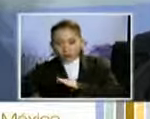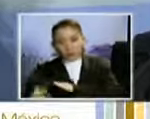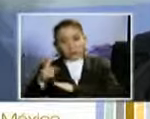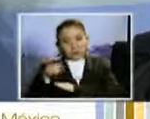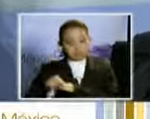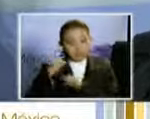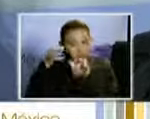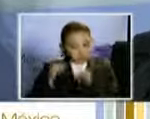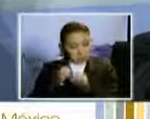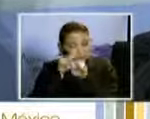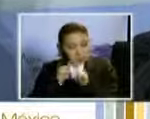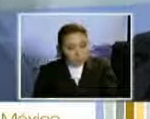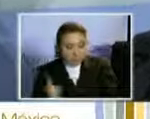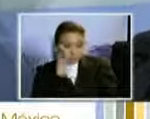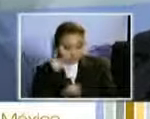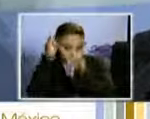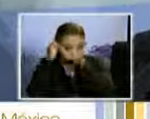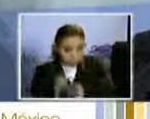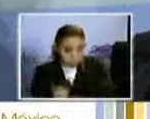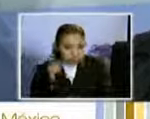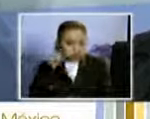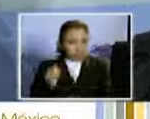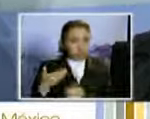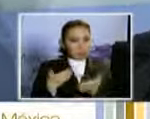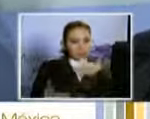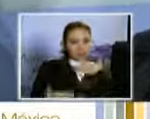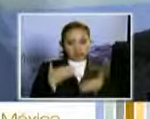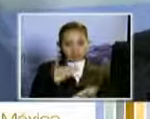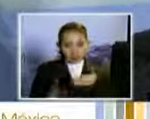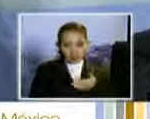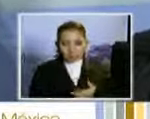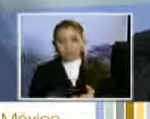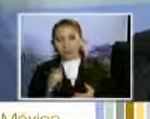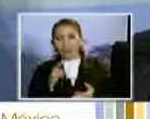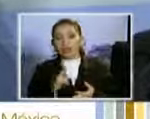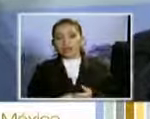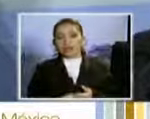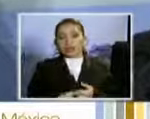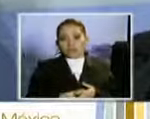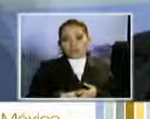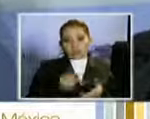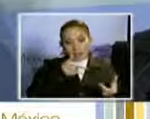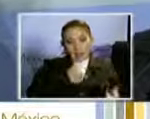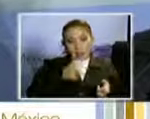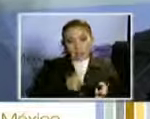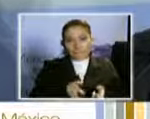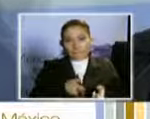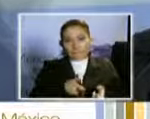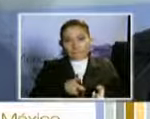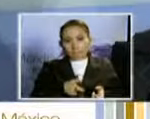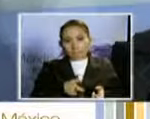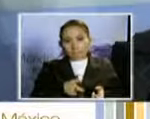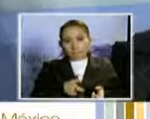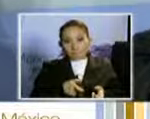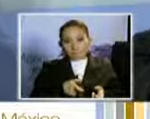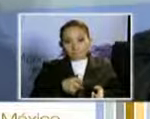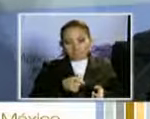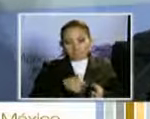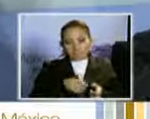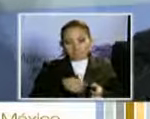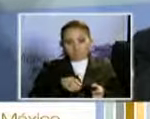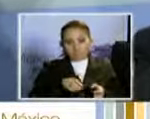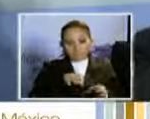tienen un sistema de verificación muy sofisticado, las minas antipersonal o las